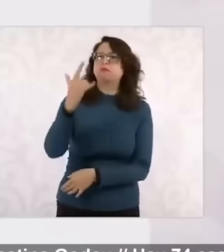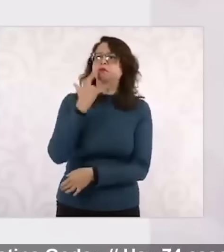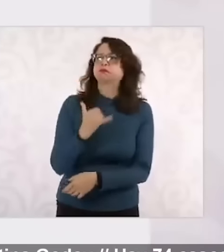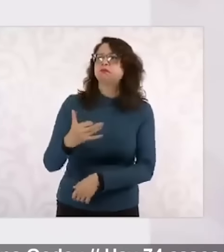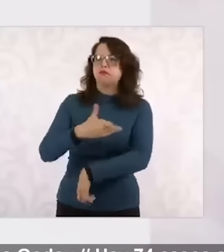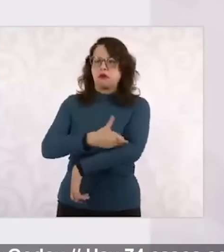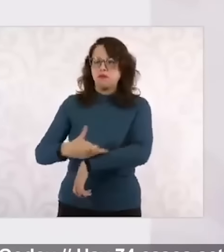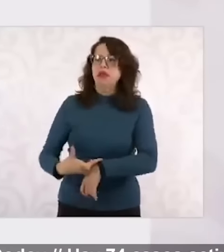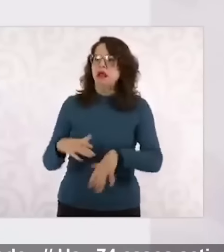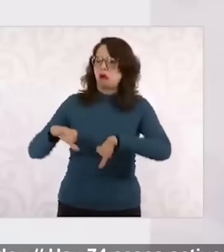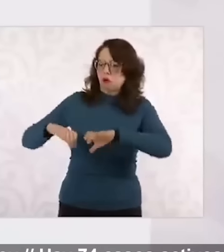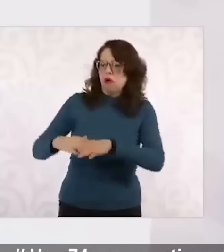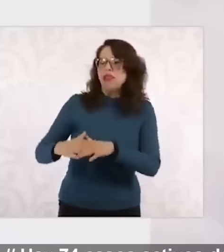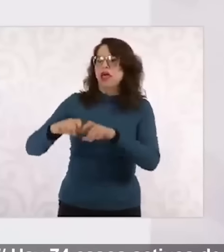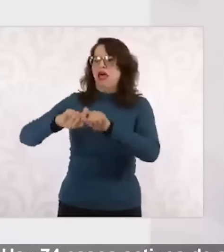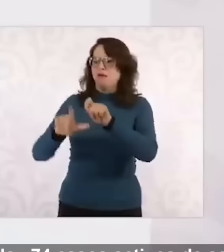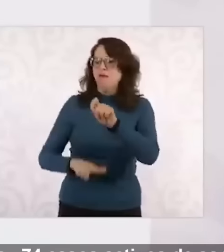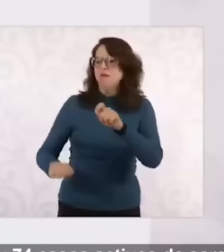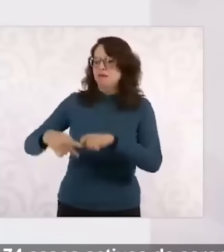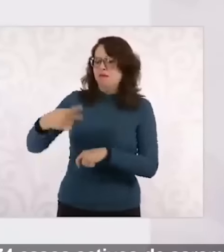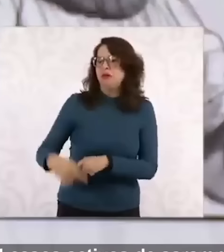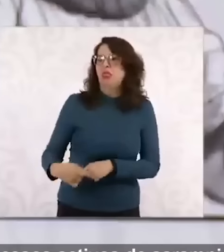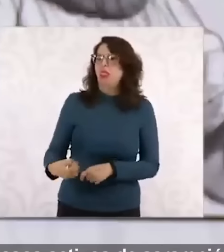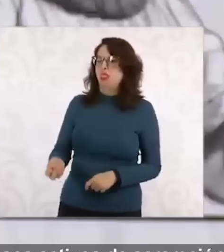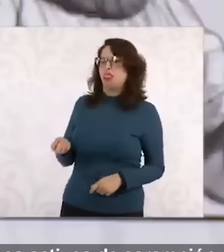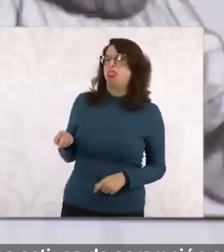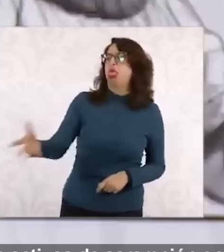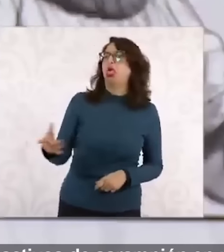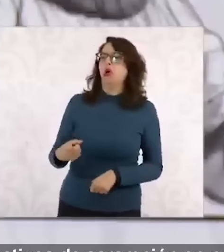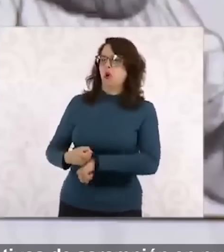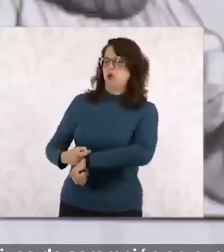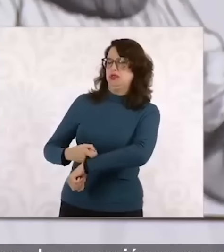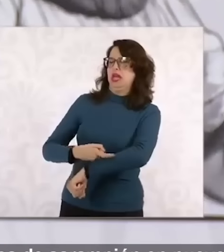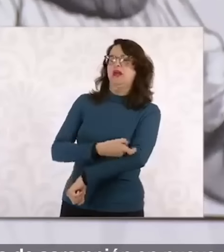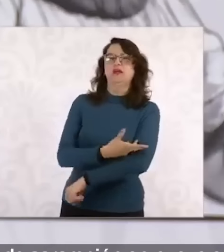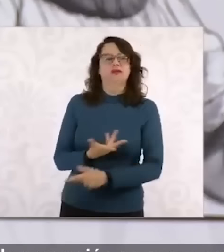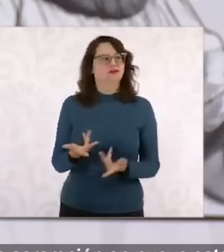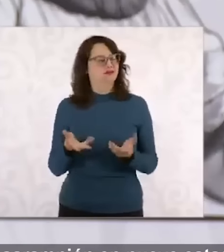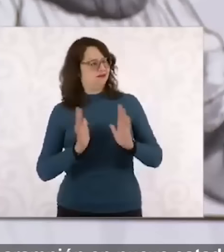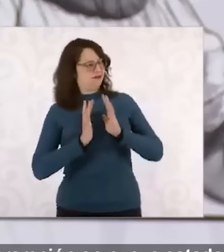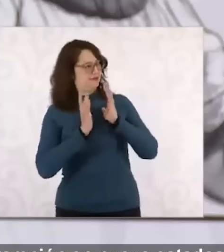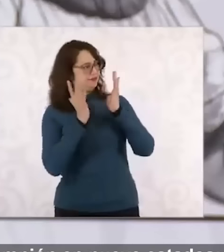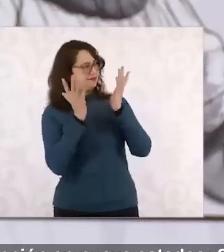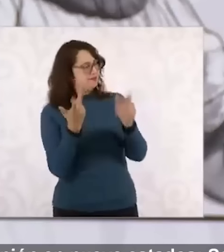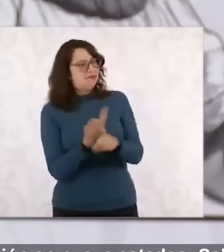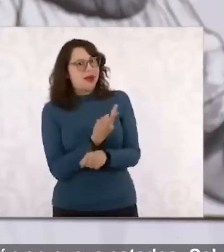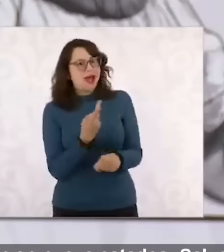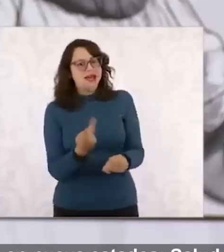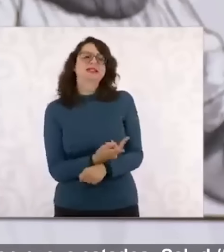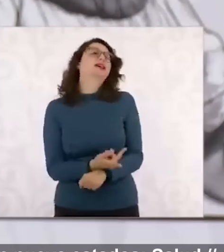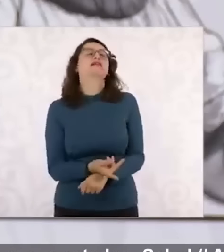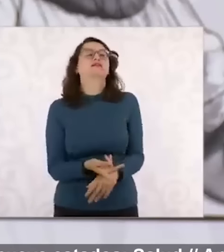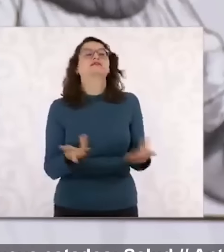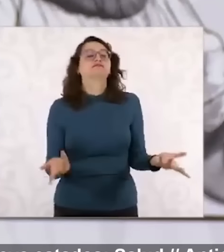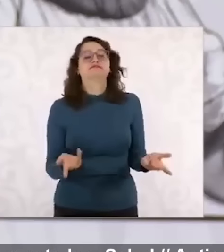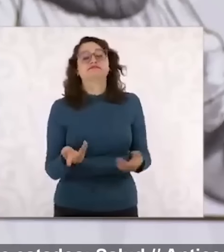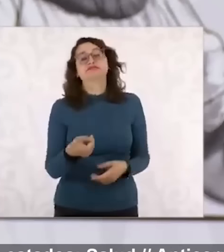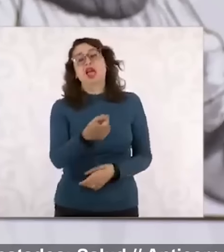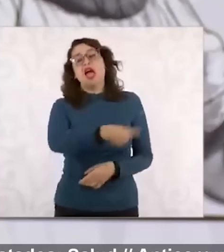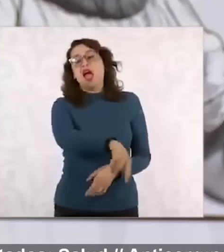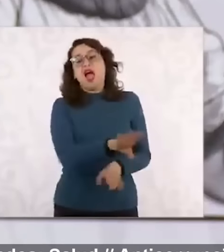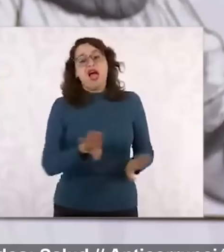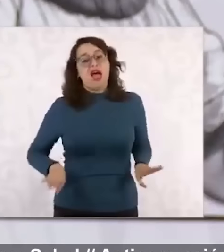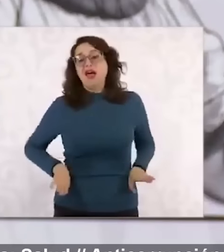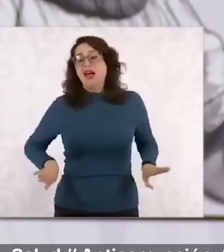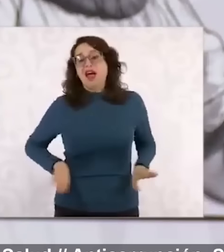patria, decirle parásito. Entonces, ellos consideran que los programas de bienestar